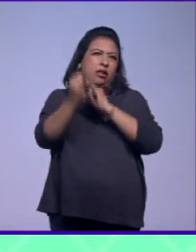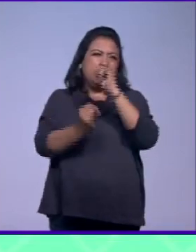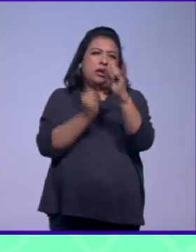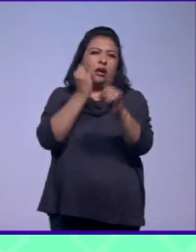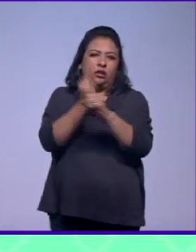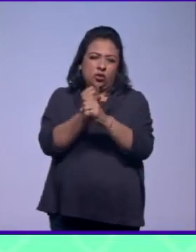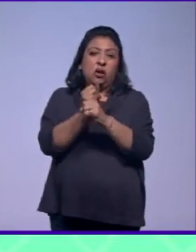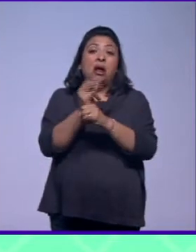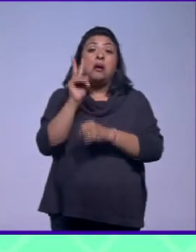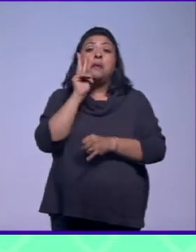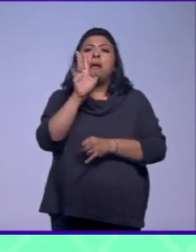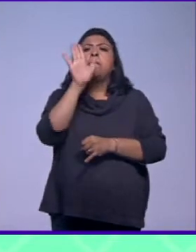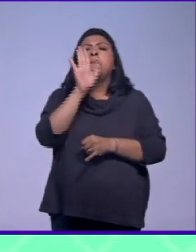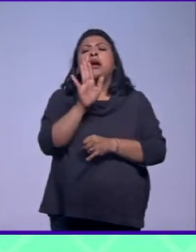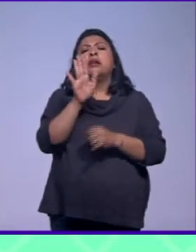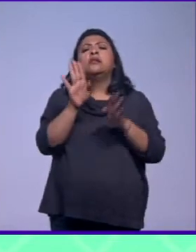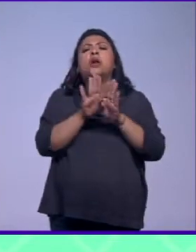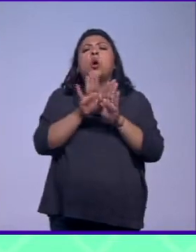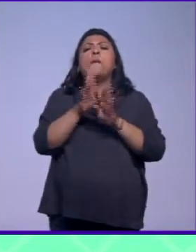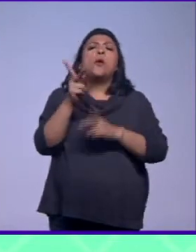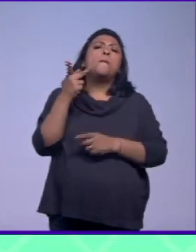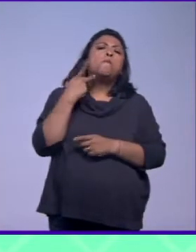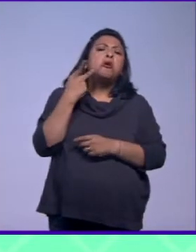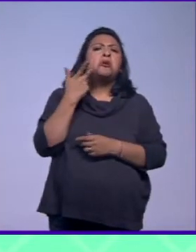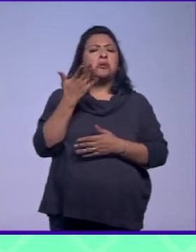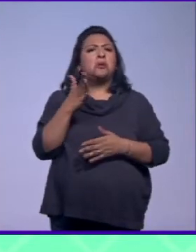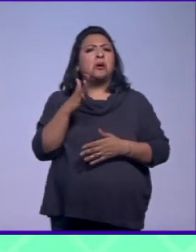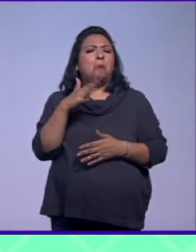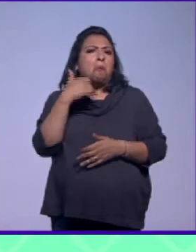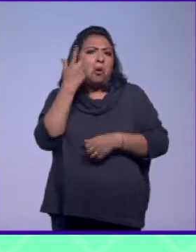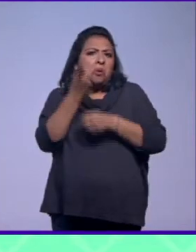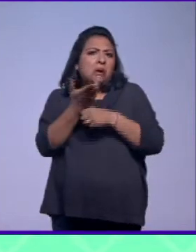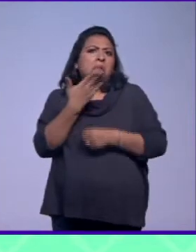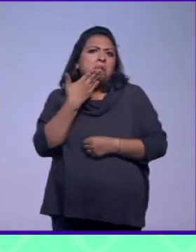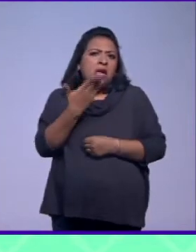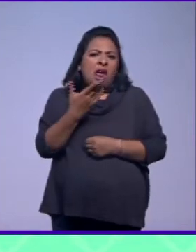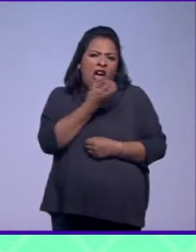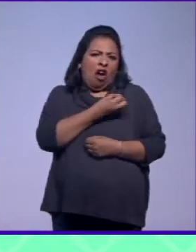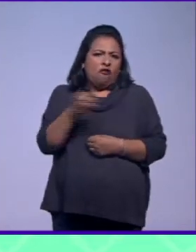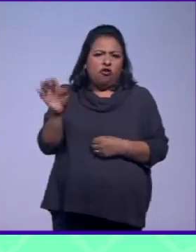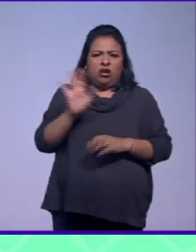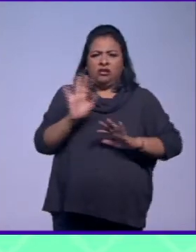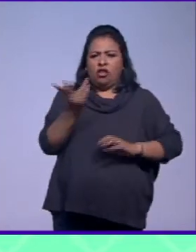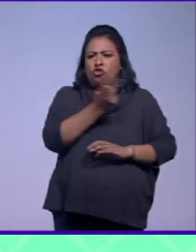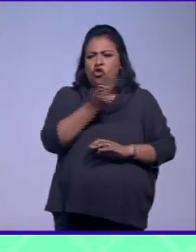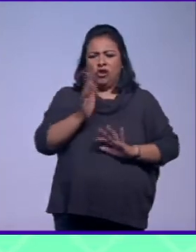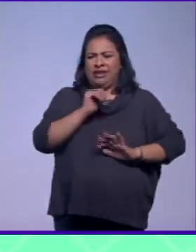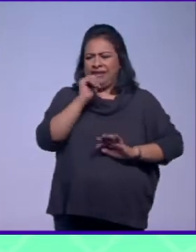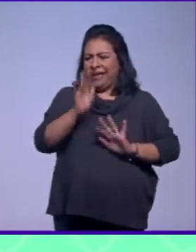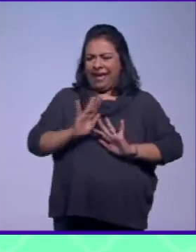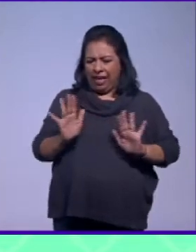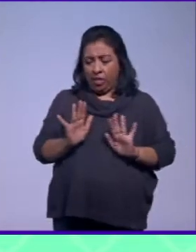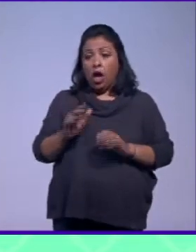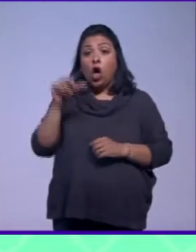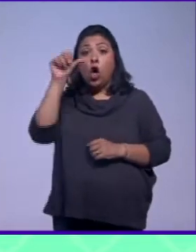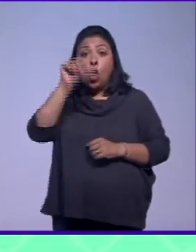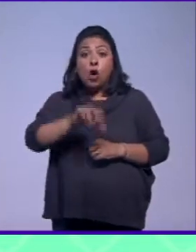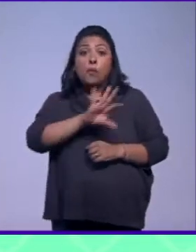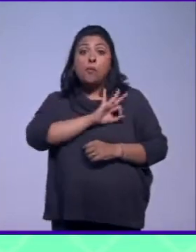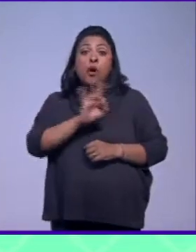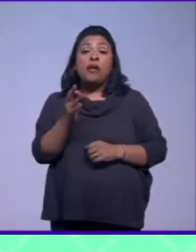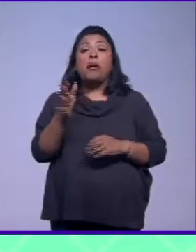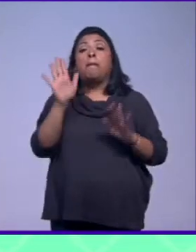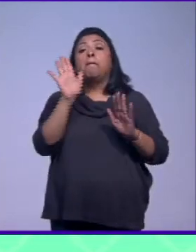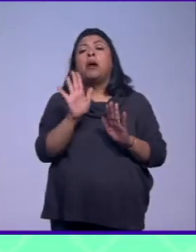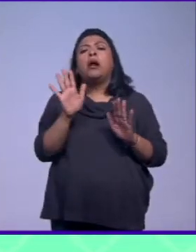es vista como una manifestación política de buena voluntad no es obligatoria para ninguna de las partes hoy día podemos tener esta